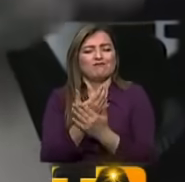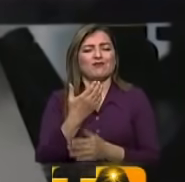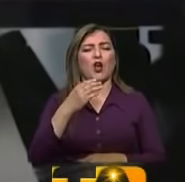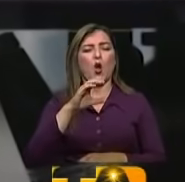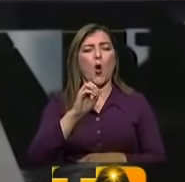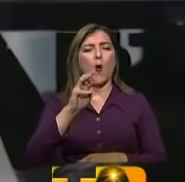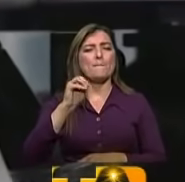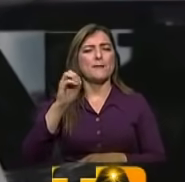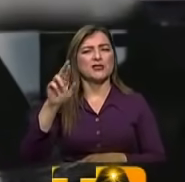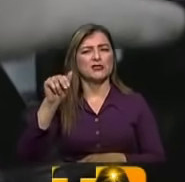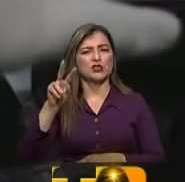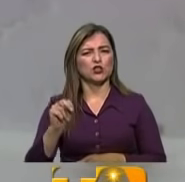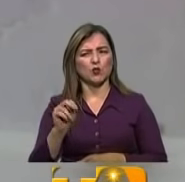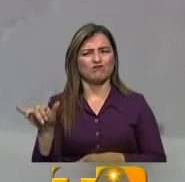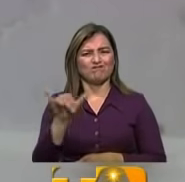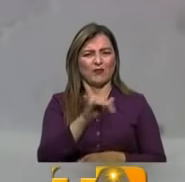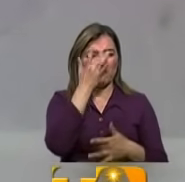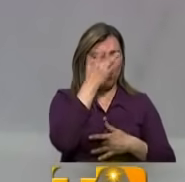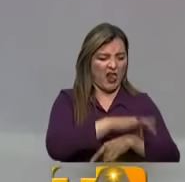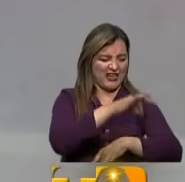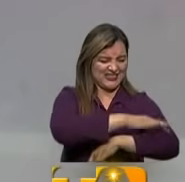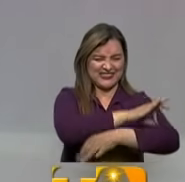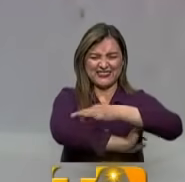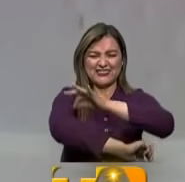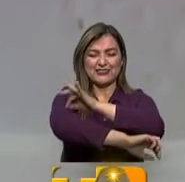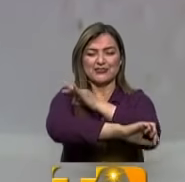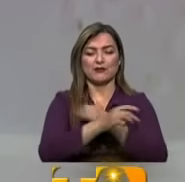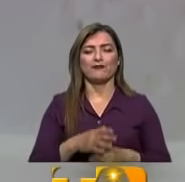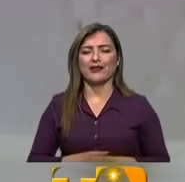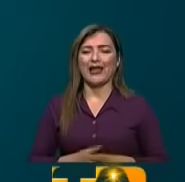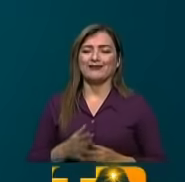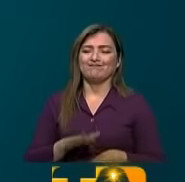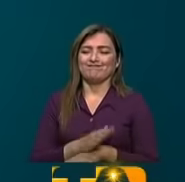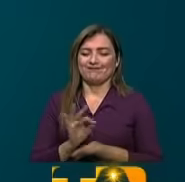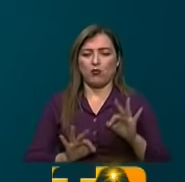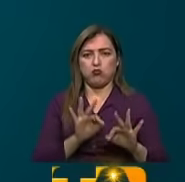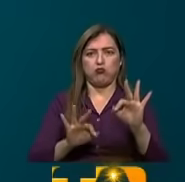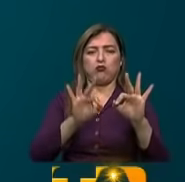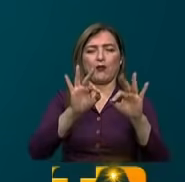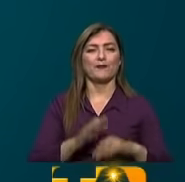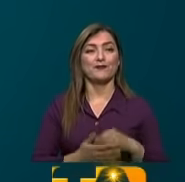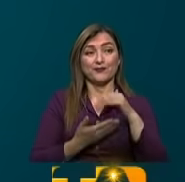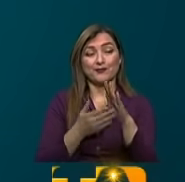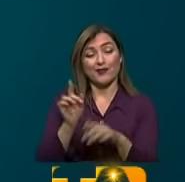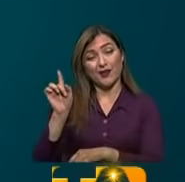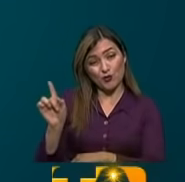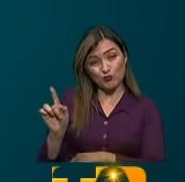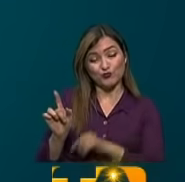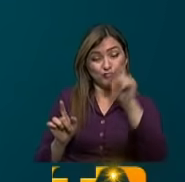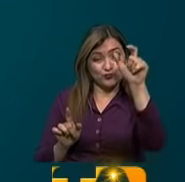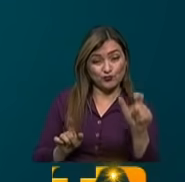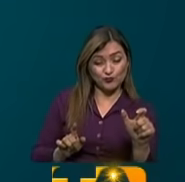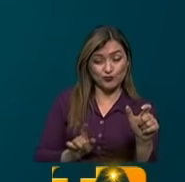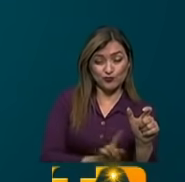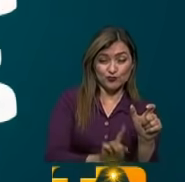el sarampión. Y según los expertos, esto ocurre por la capacidad de contagio. Es así que del sarampión, por ejemplo, de un solo caso